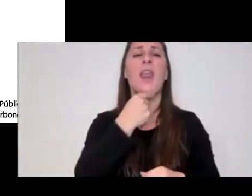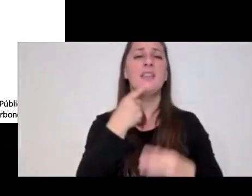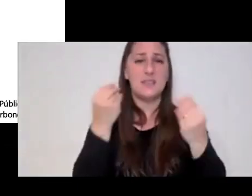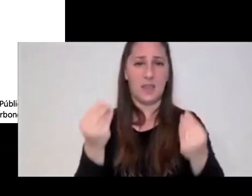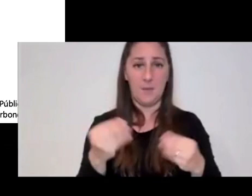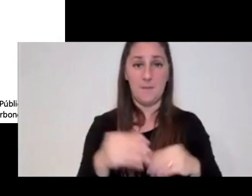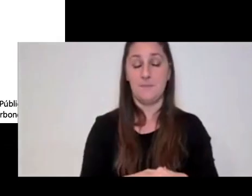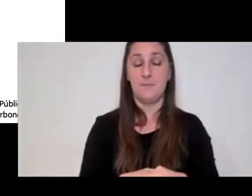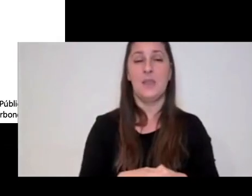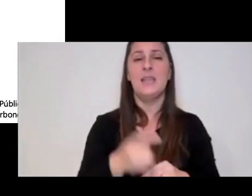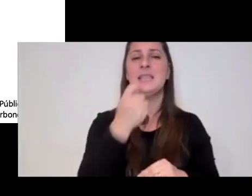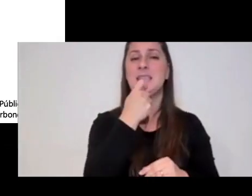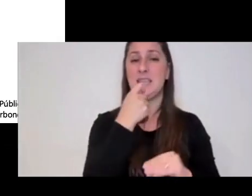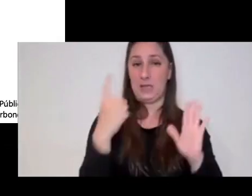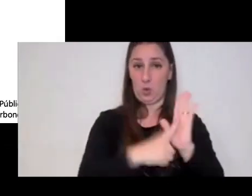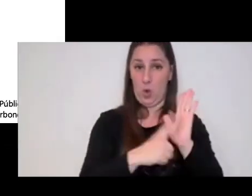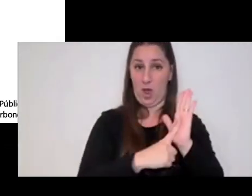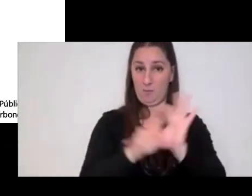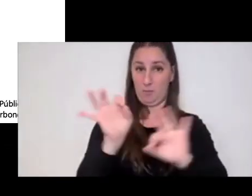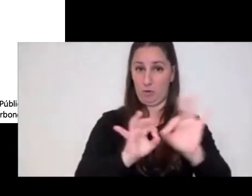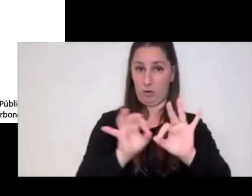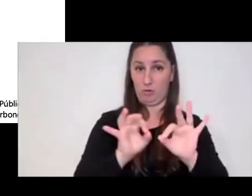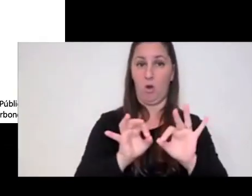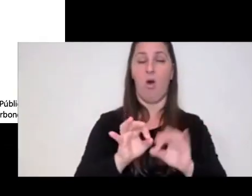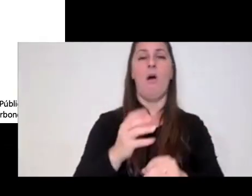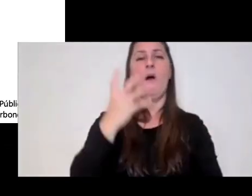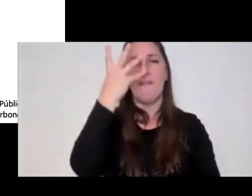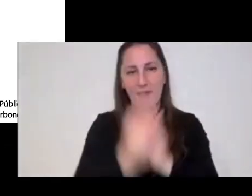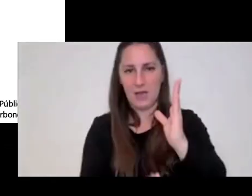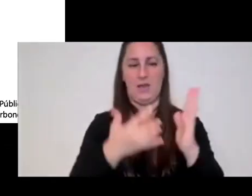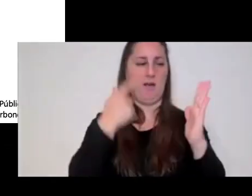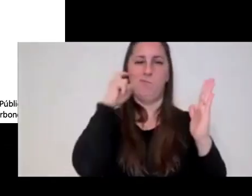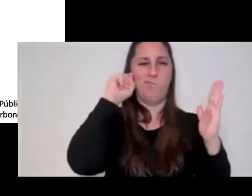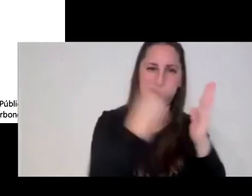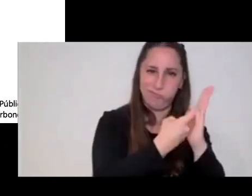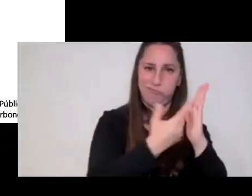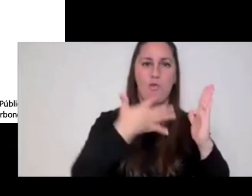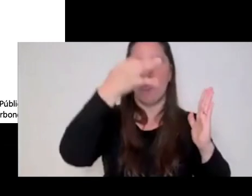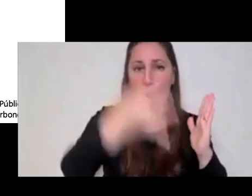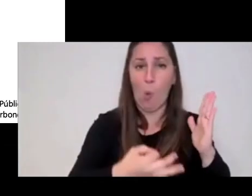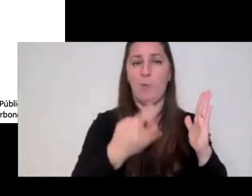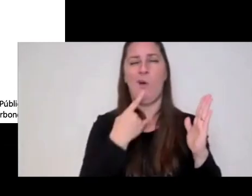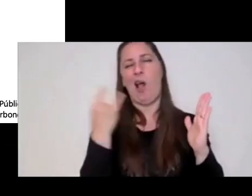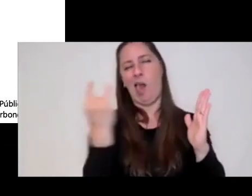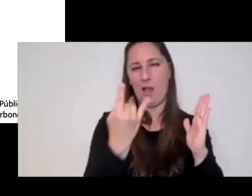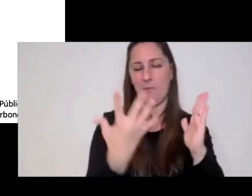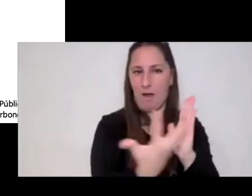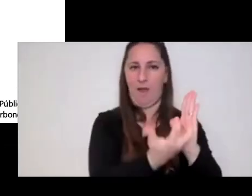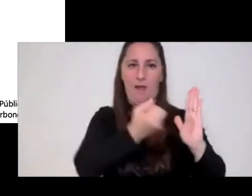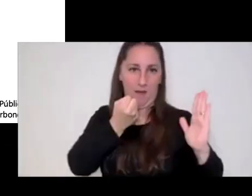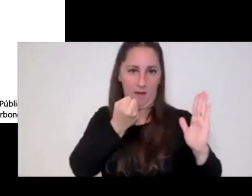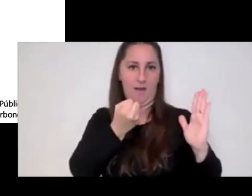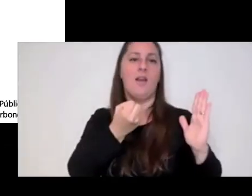del proyecto inmobiliario es negligente en el cumplimiento o directamente miente para obtener un registro y luego la autoridad fiscal